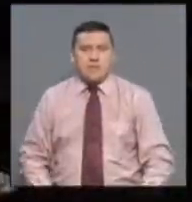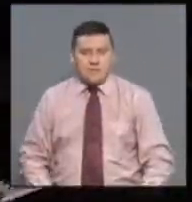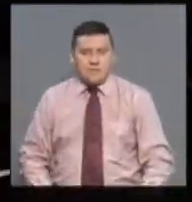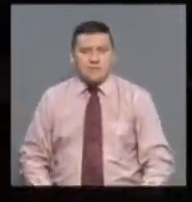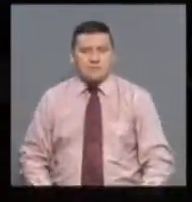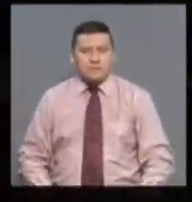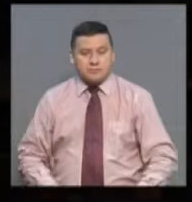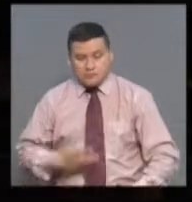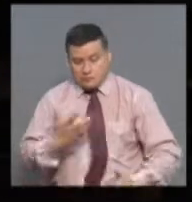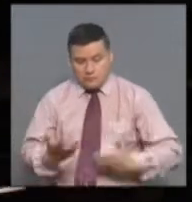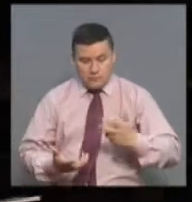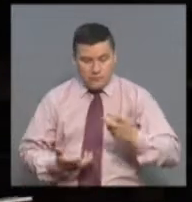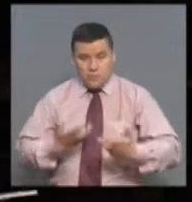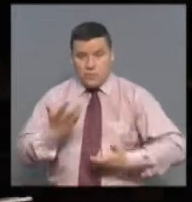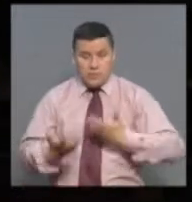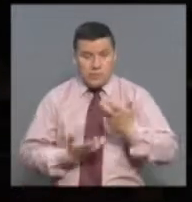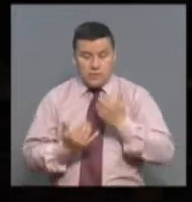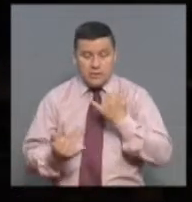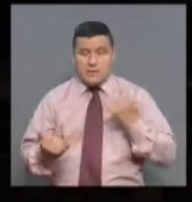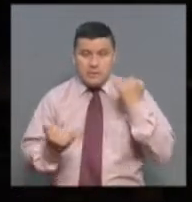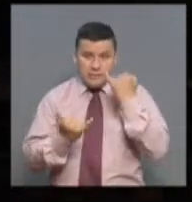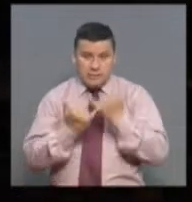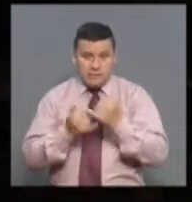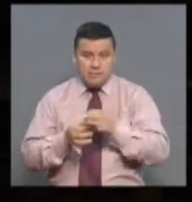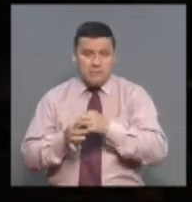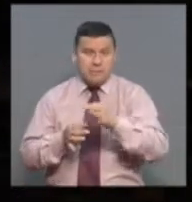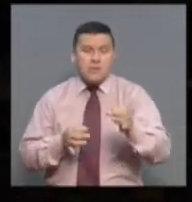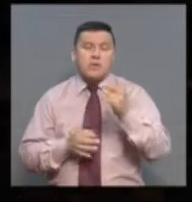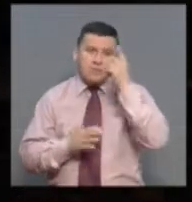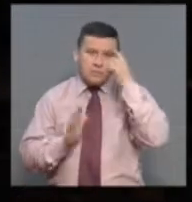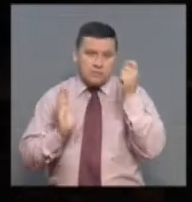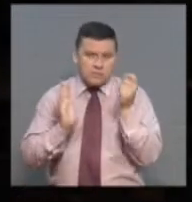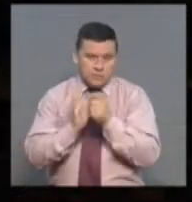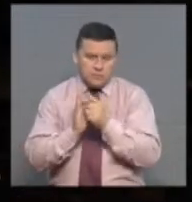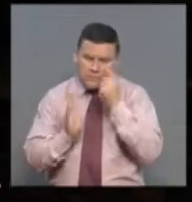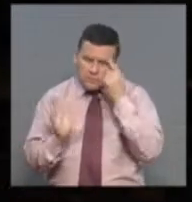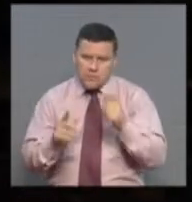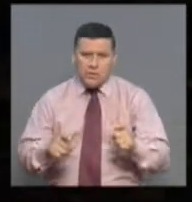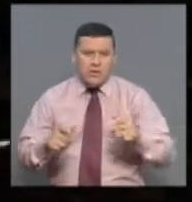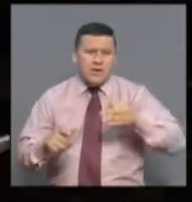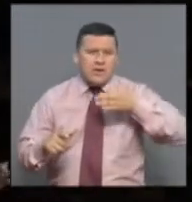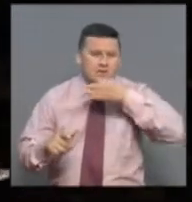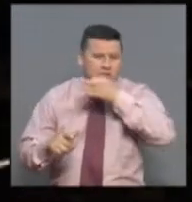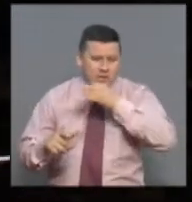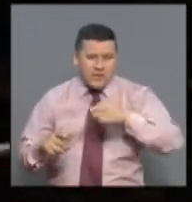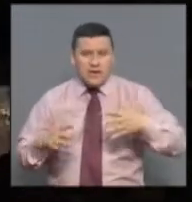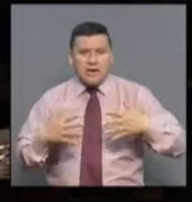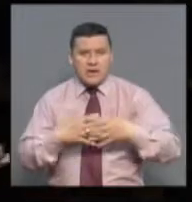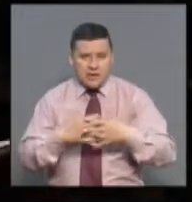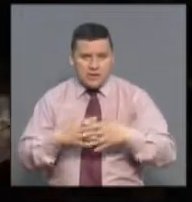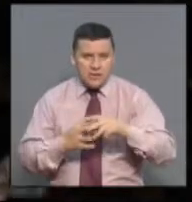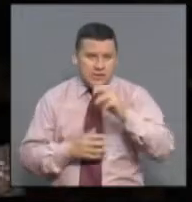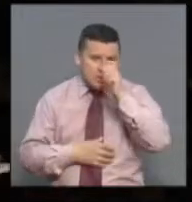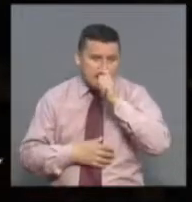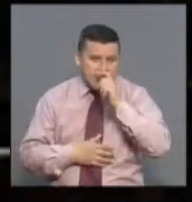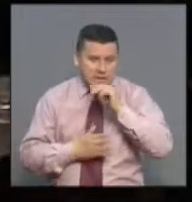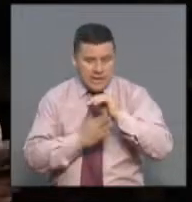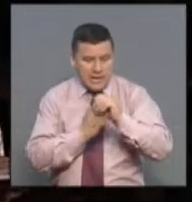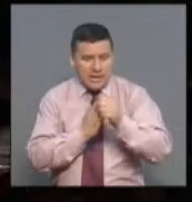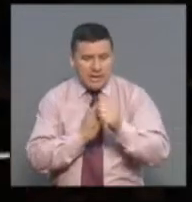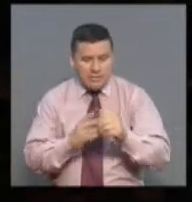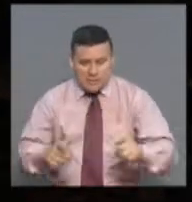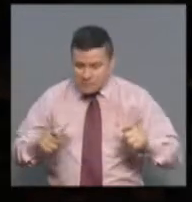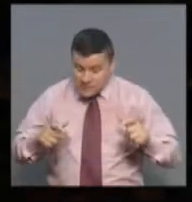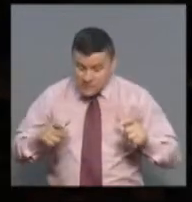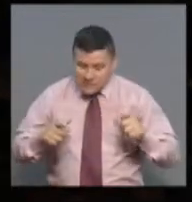La gastronomía hace parte de la identidad de una región. Por eso cuando vemos un plato con frijoles, arroz, chicharrón y arepa, de